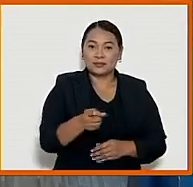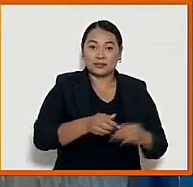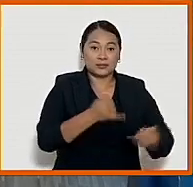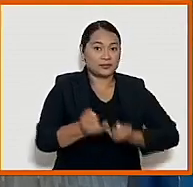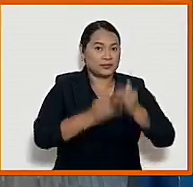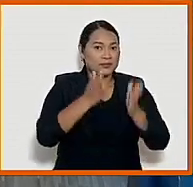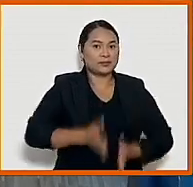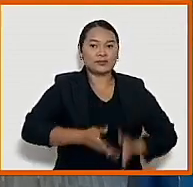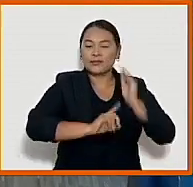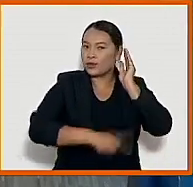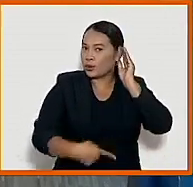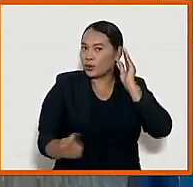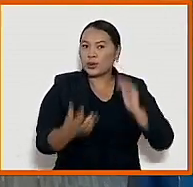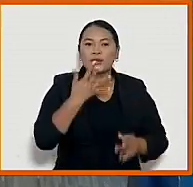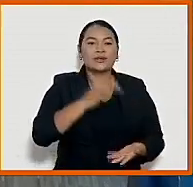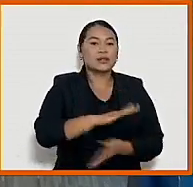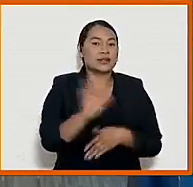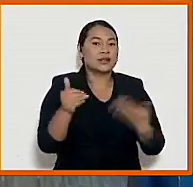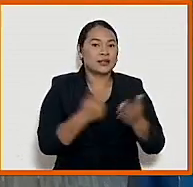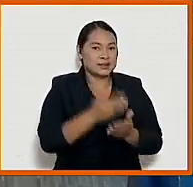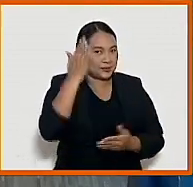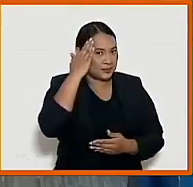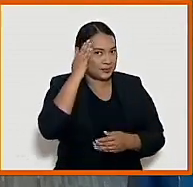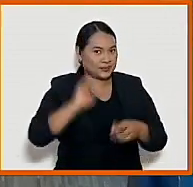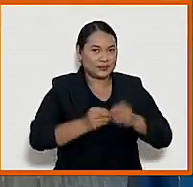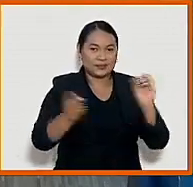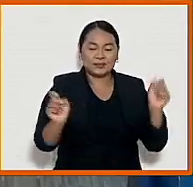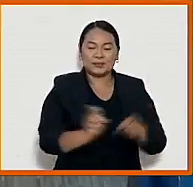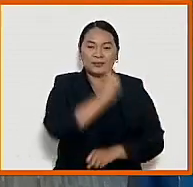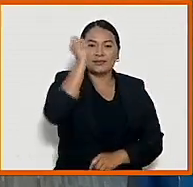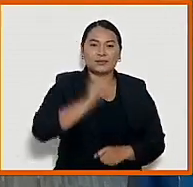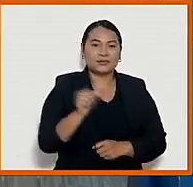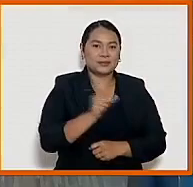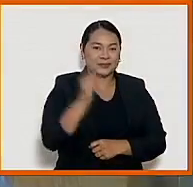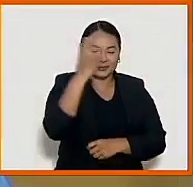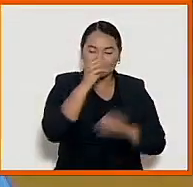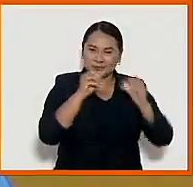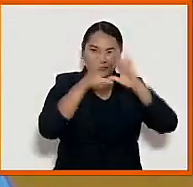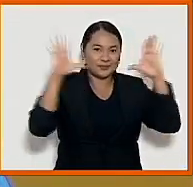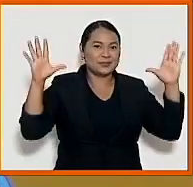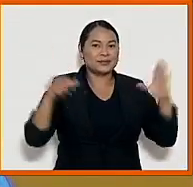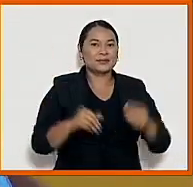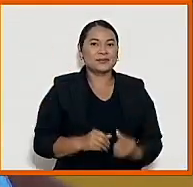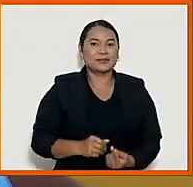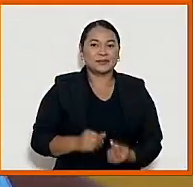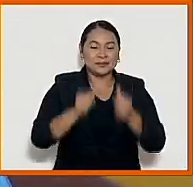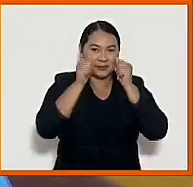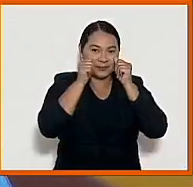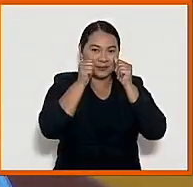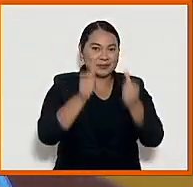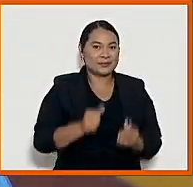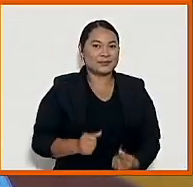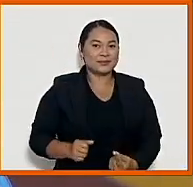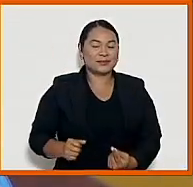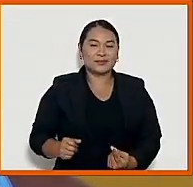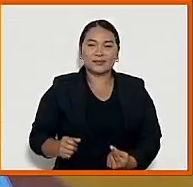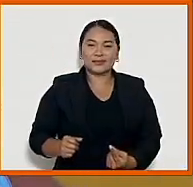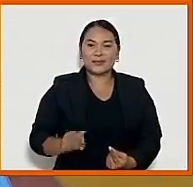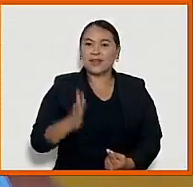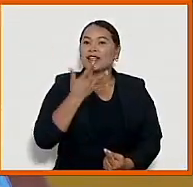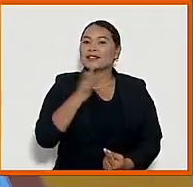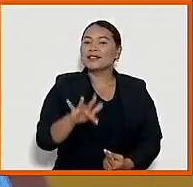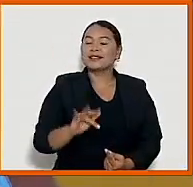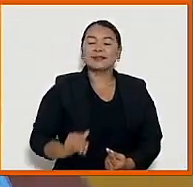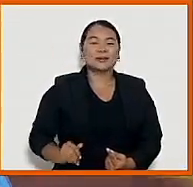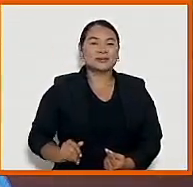deseamos muchísima suerte porque se viene el primer dígito favorecido en esta mañana de jueves. Atentos, porque este suerte